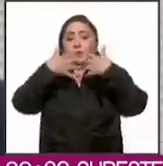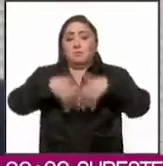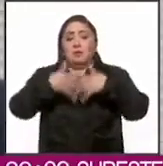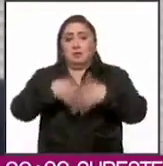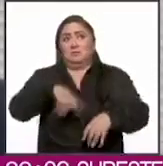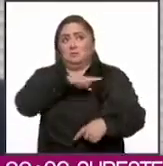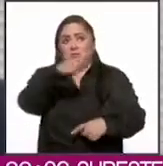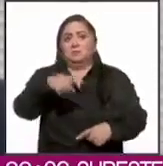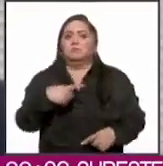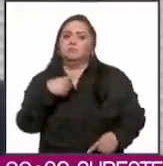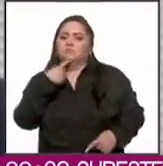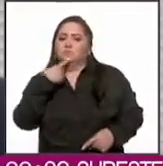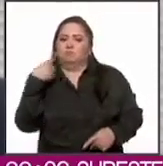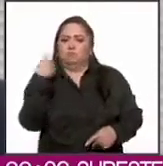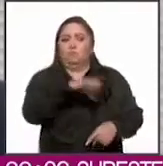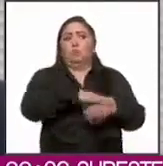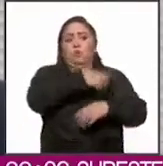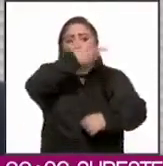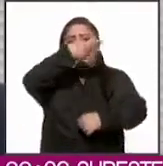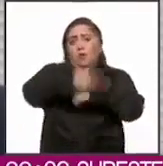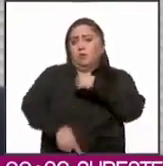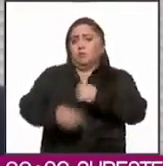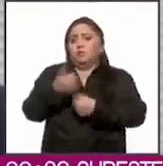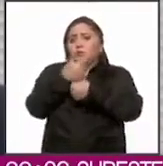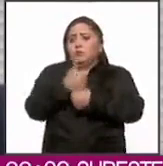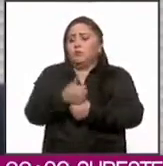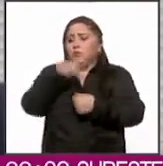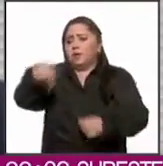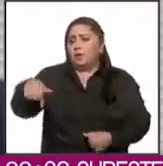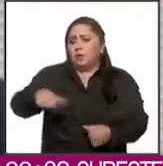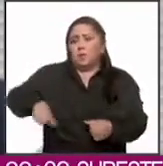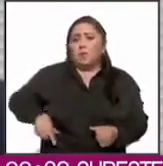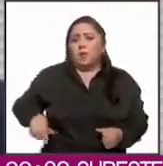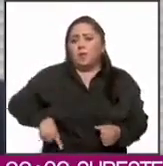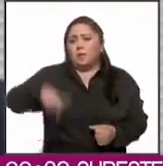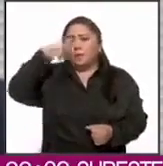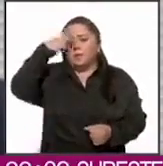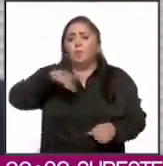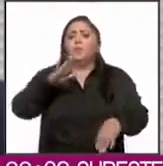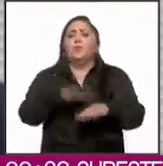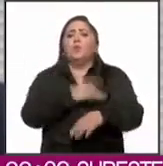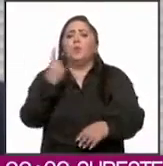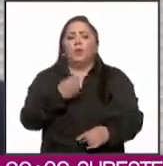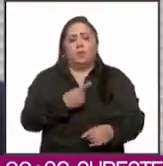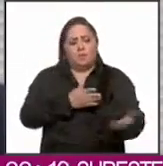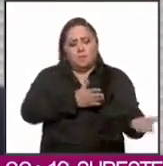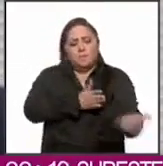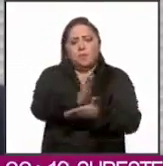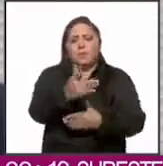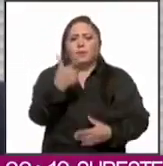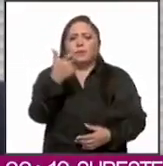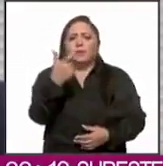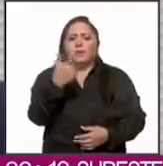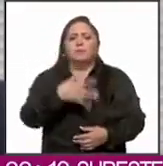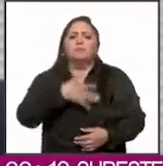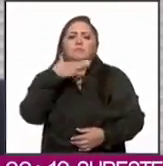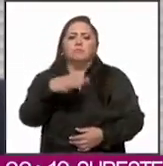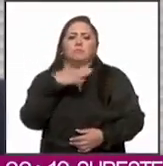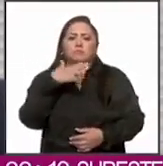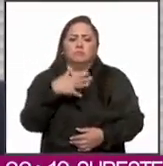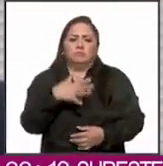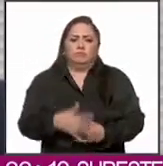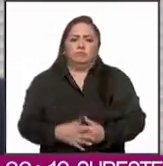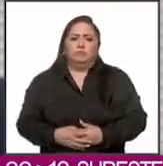demandadas cubran los daños sufridos por el gobierno de México por el tráfico ilícito generado por sus